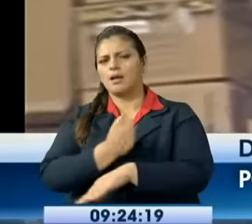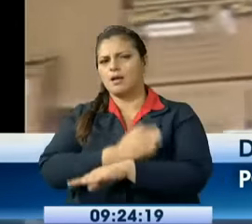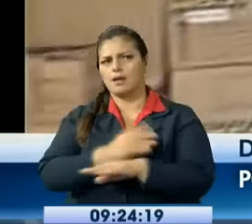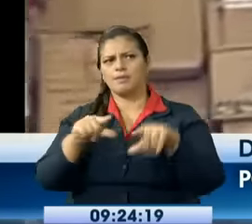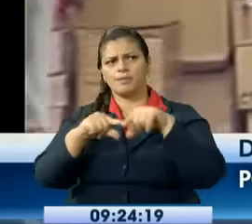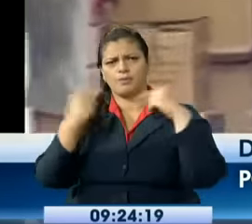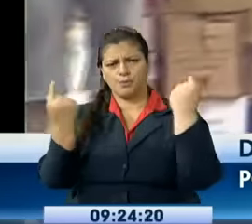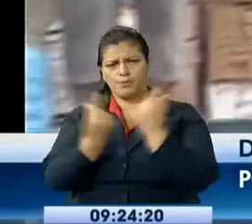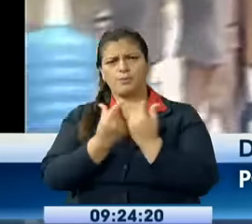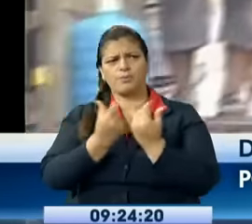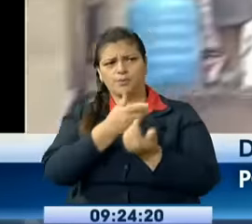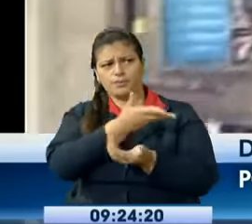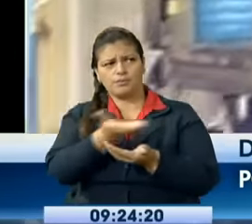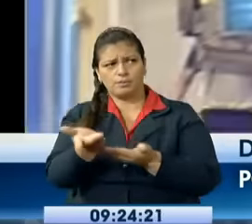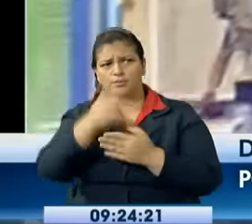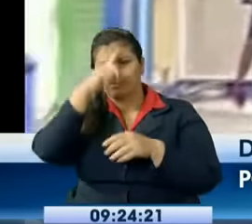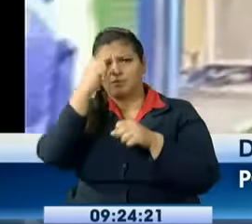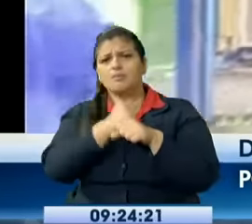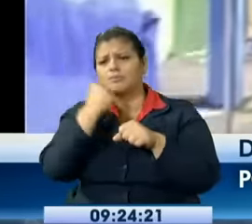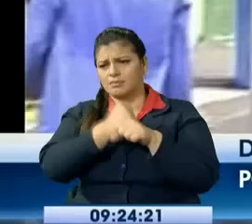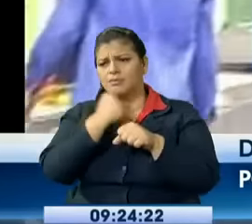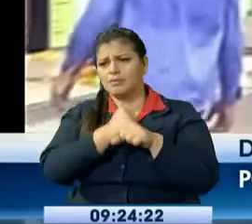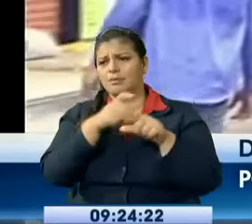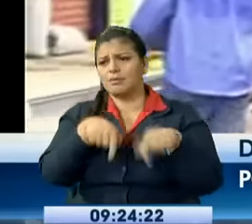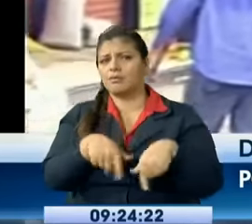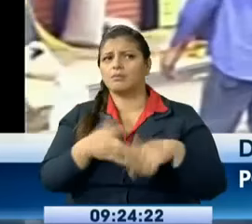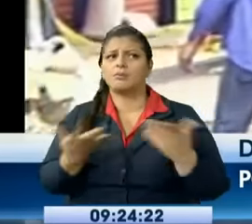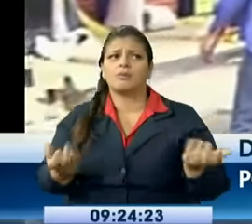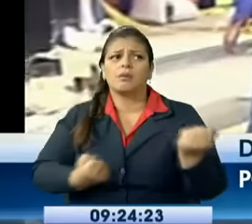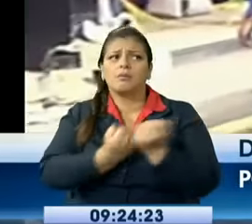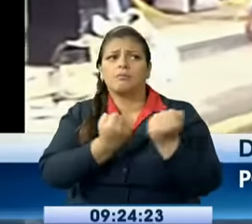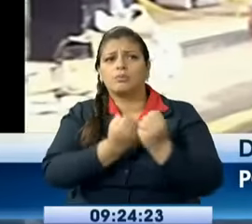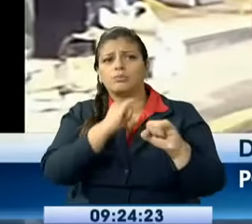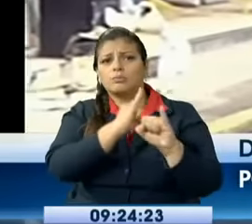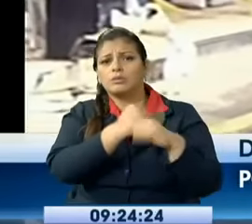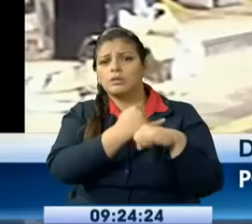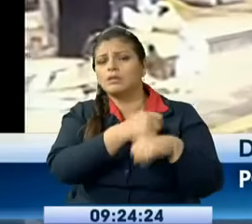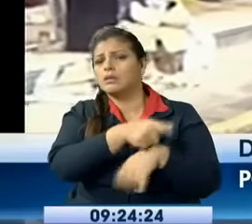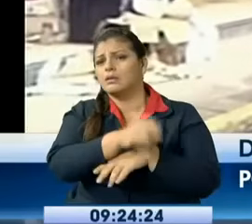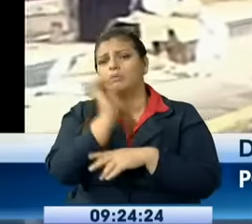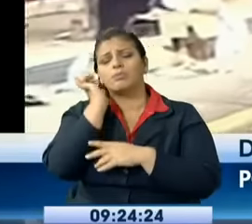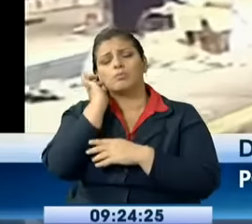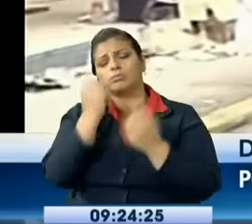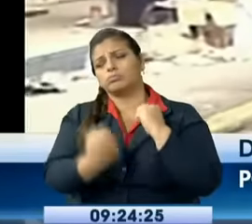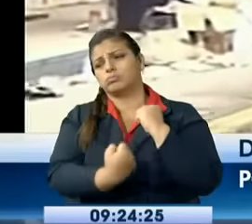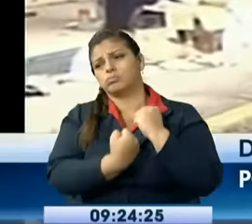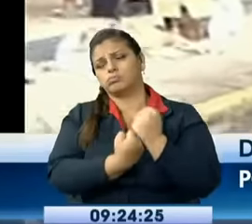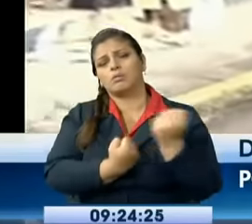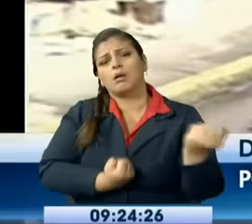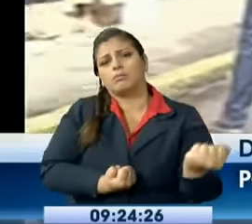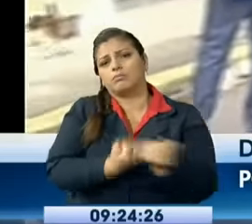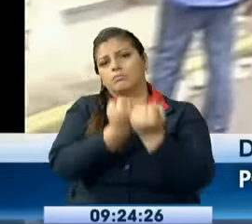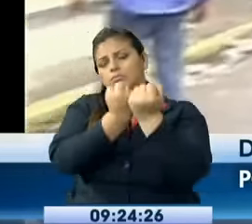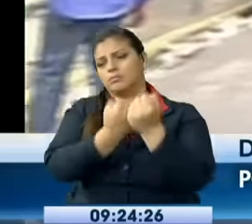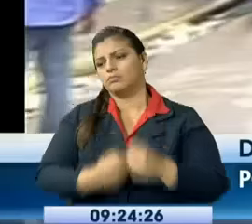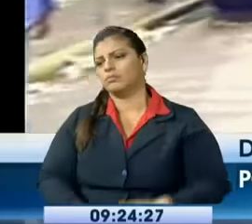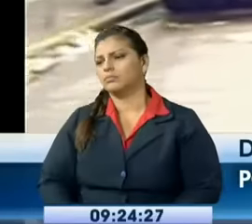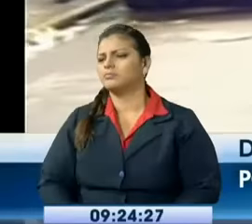Puerto Viejo. Y colaborando también con la ingeniera porque nos pidió el favor. ¿Qué les han dicho? ¿Qué les han manifestado? ¿Hacia dónde se